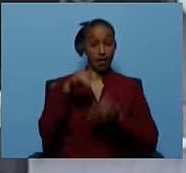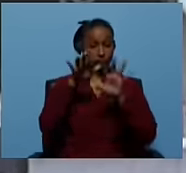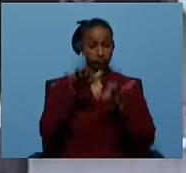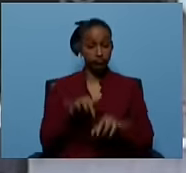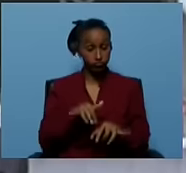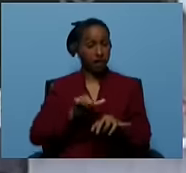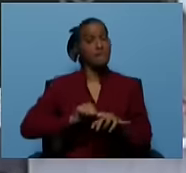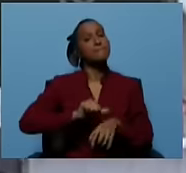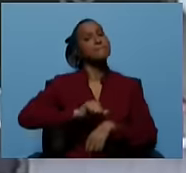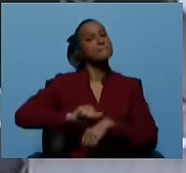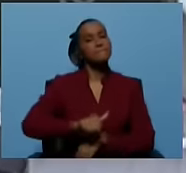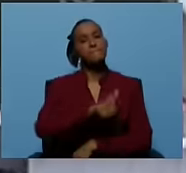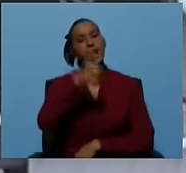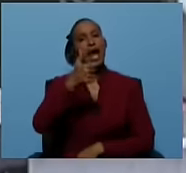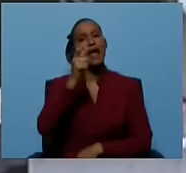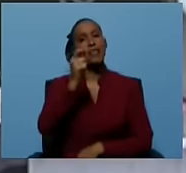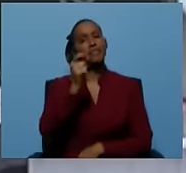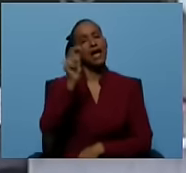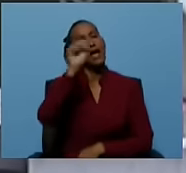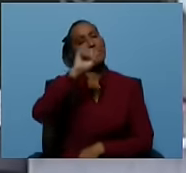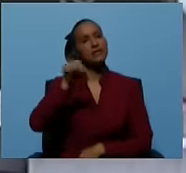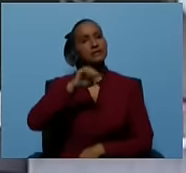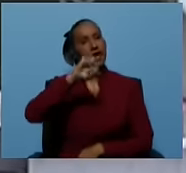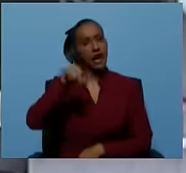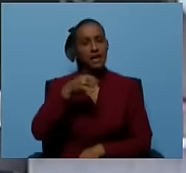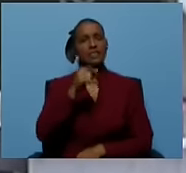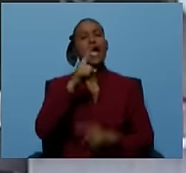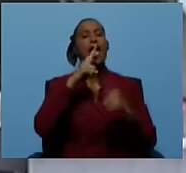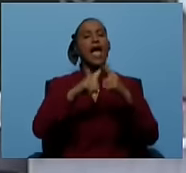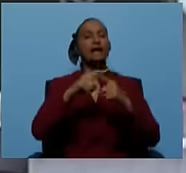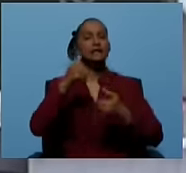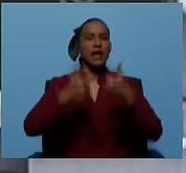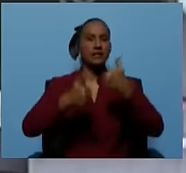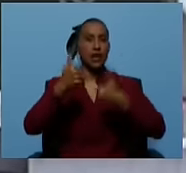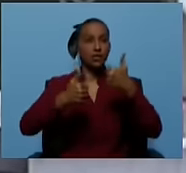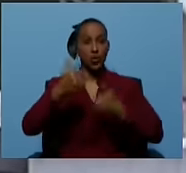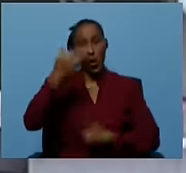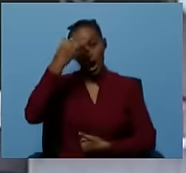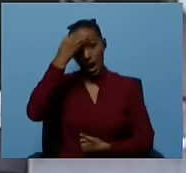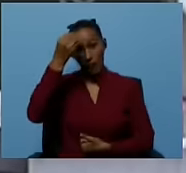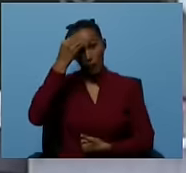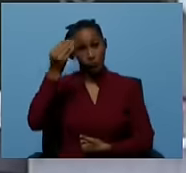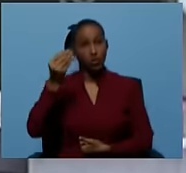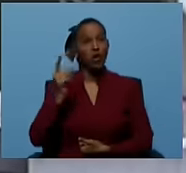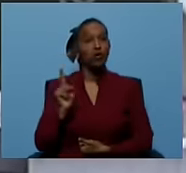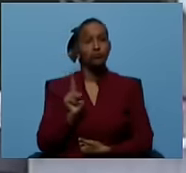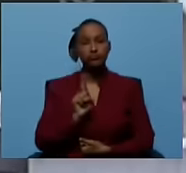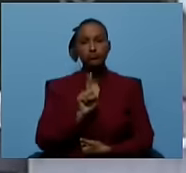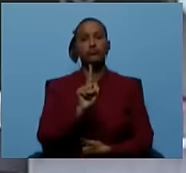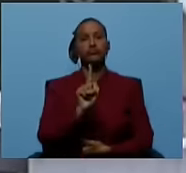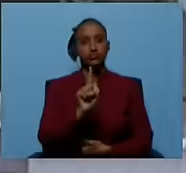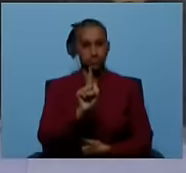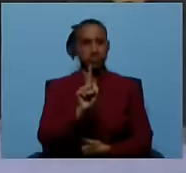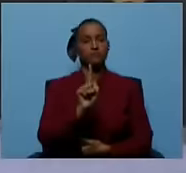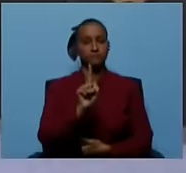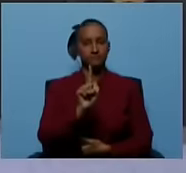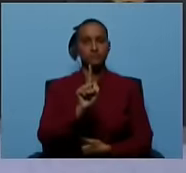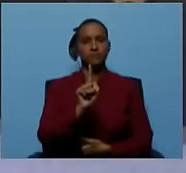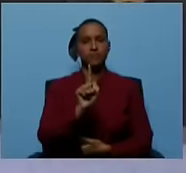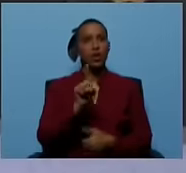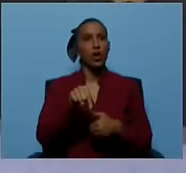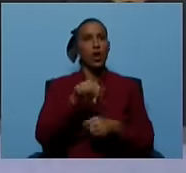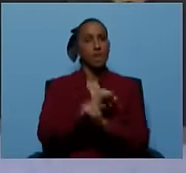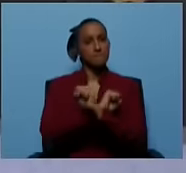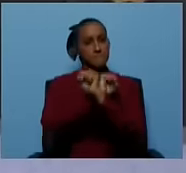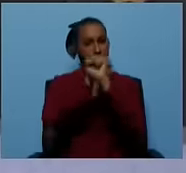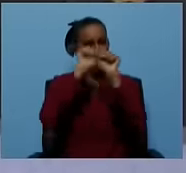judicial de nuestro país, la comparecencia del ex candidato Edmundo González Urrutia, tal como lo hemos presenciado durante la mañana